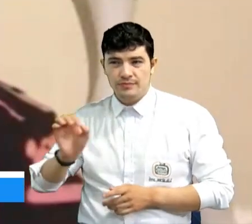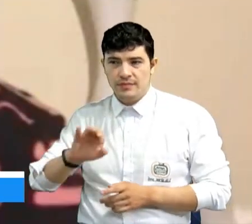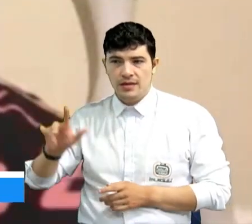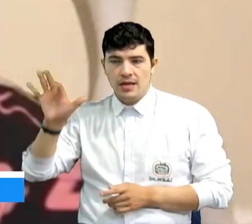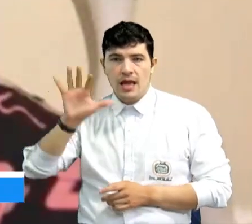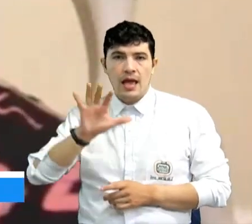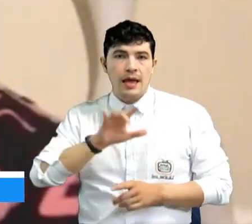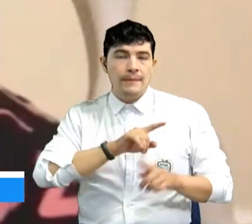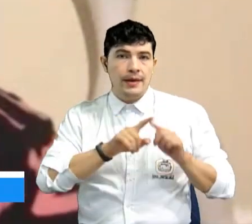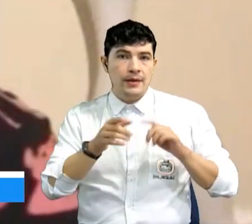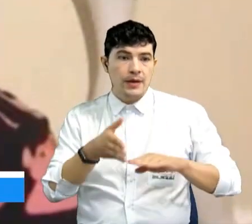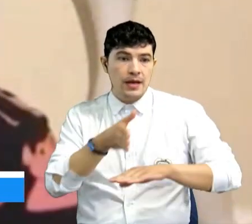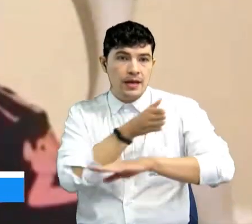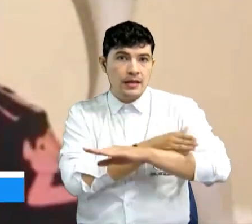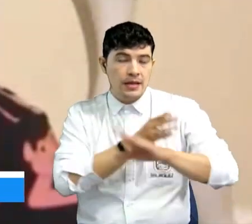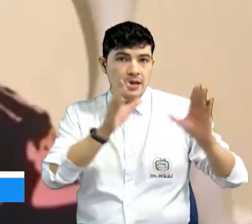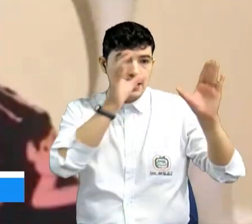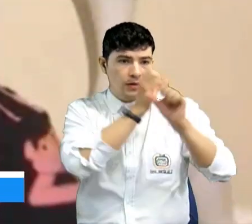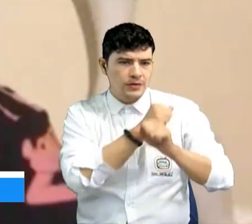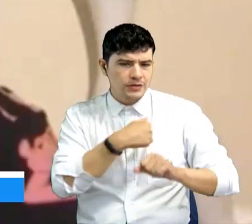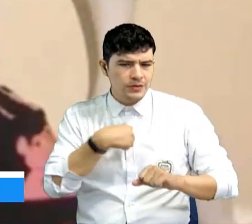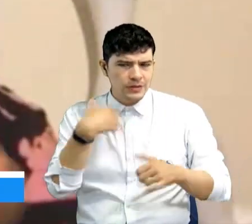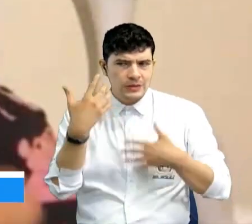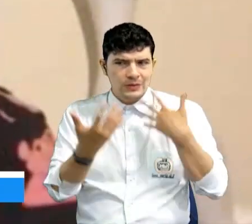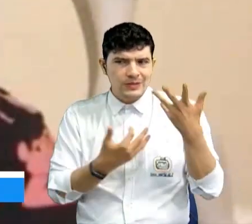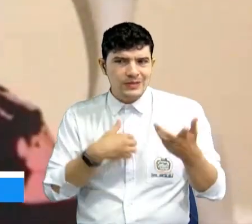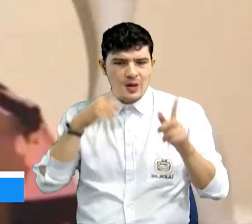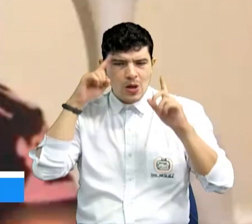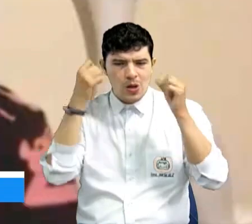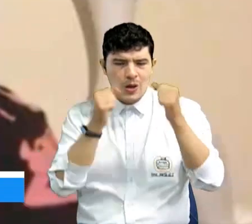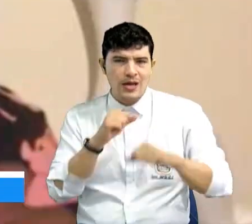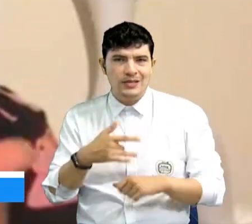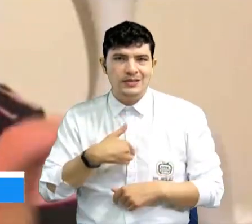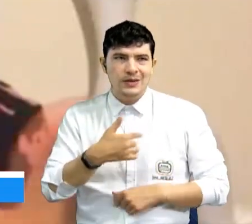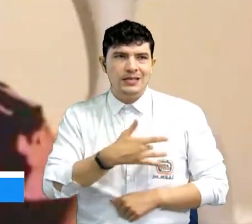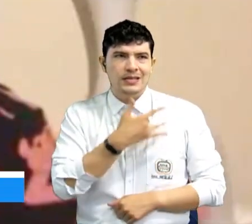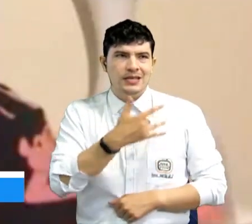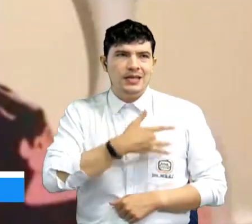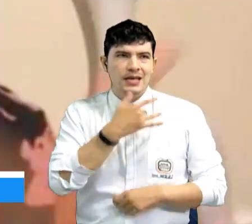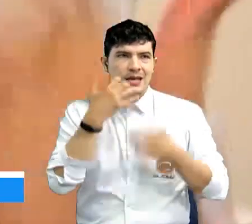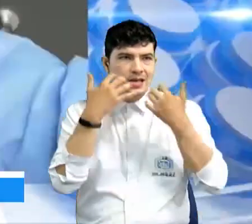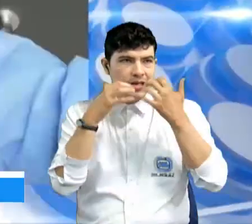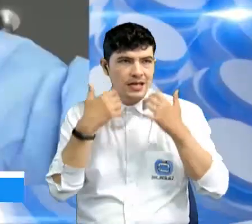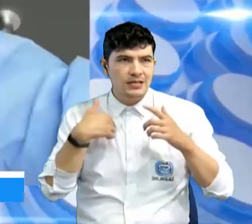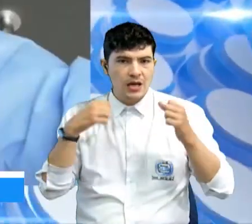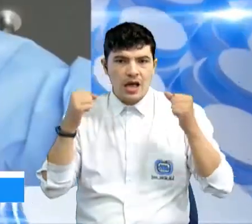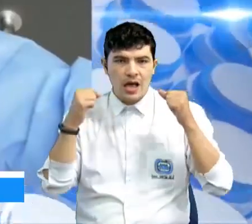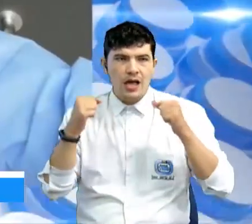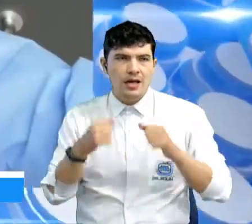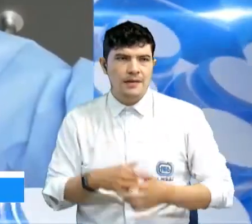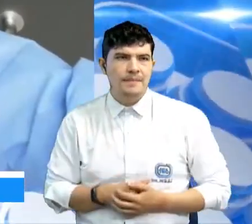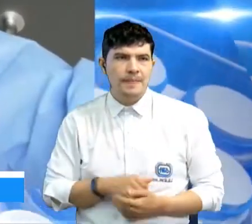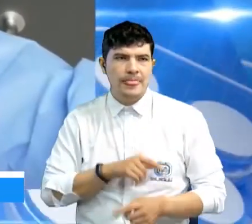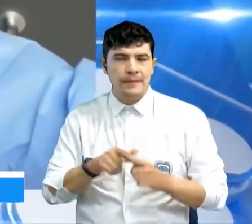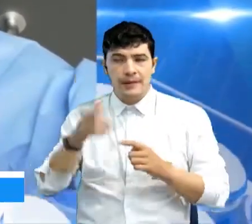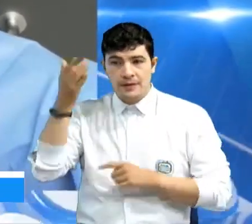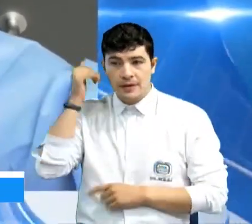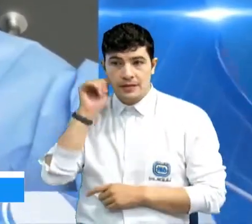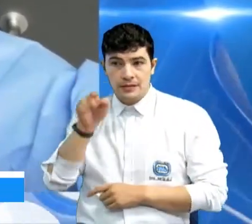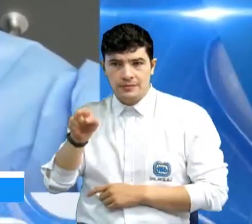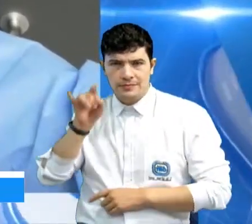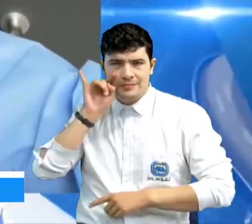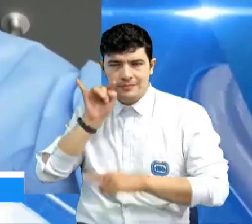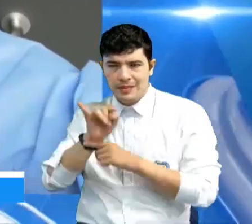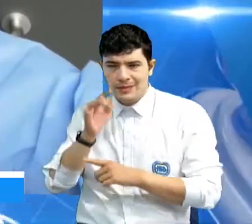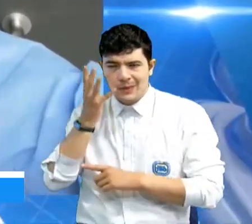antes de que me pusiera la vacuna sí que tuve un poco de miedo no pude dormir un poco de ansiedad los intensos controles que le